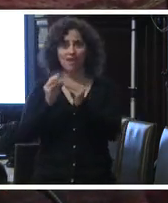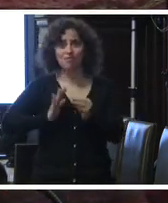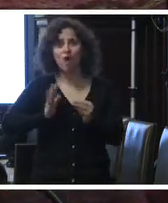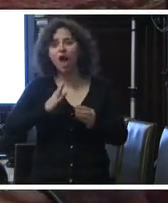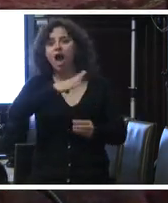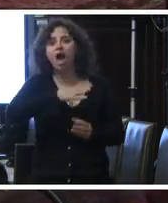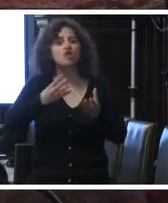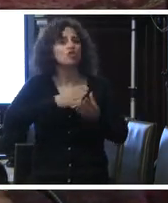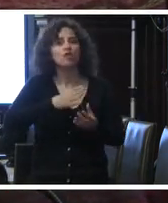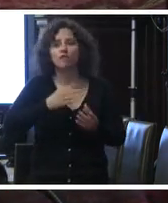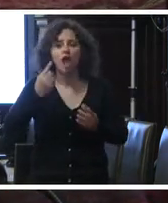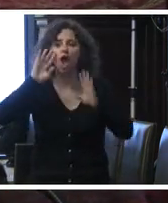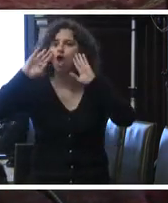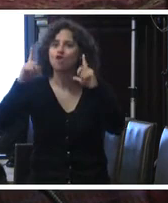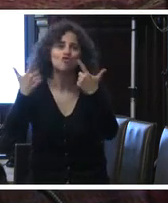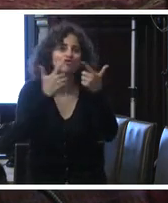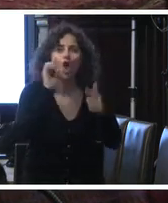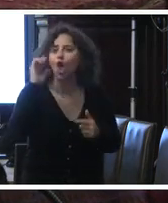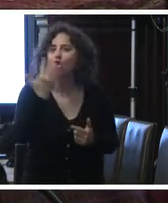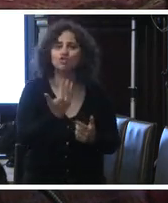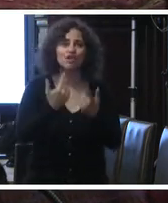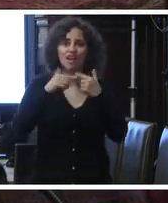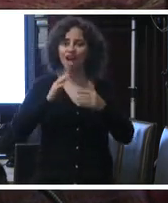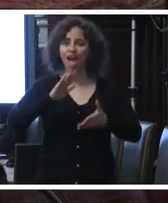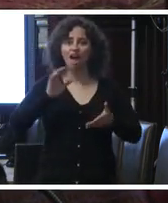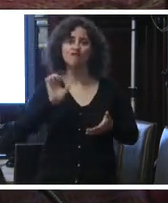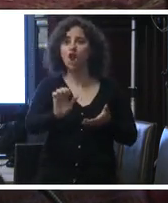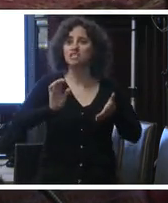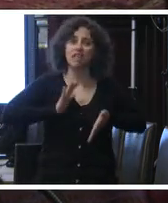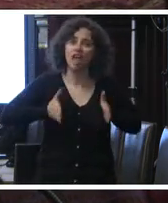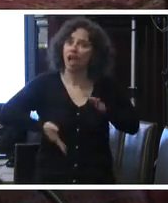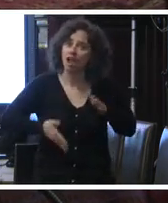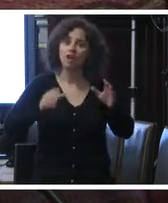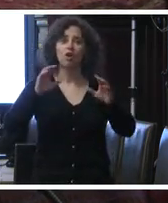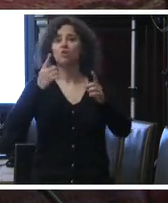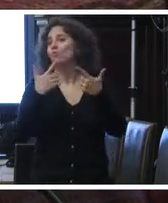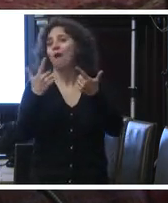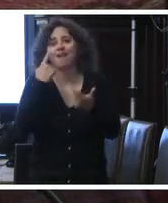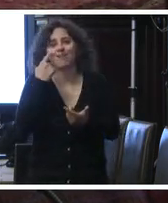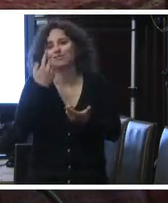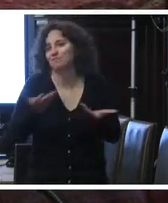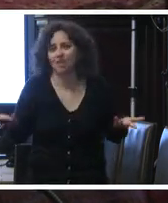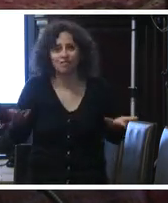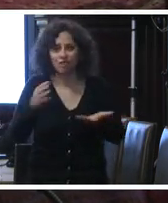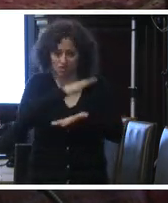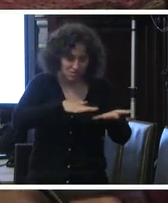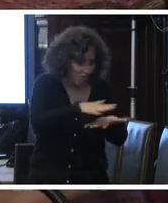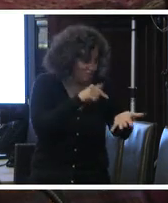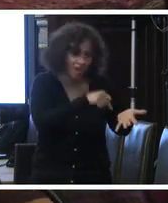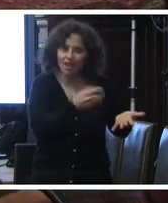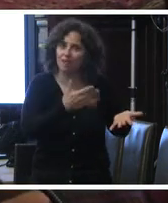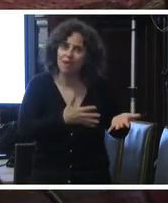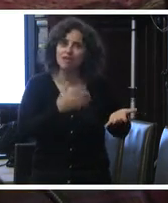hay todavía un desconocimiento de la violencia de género en estos contextos de conflicto socioambiental y que